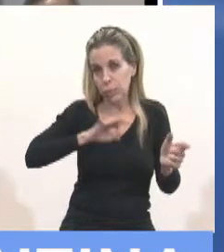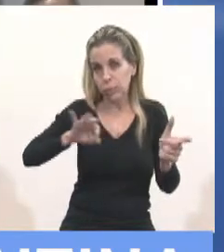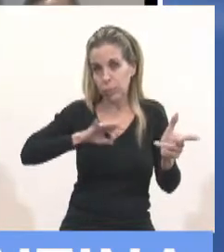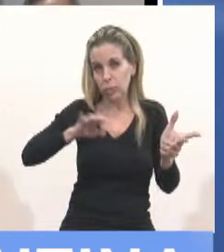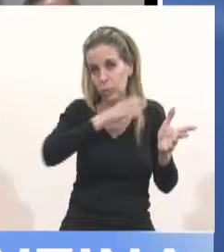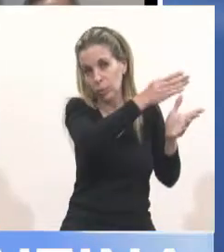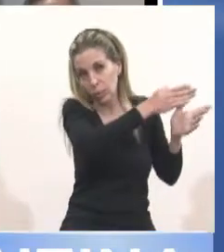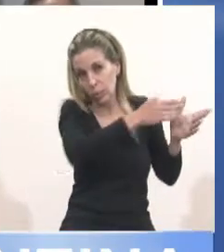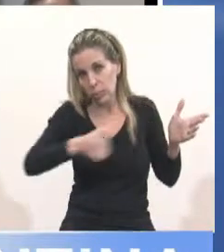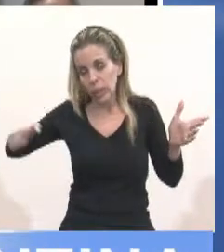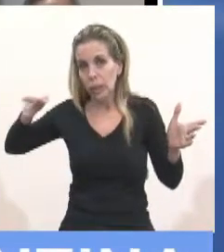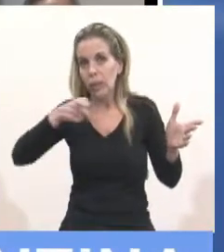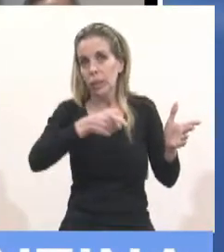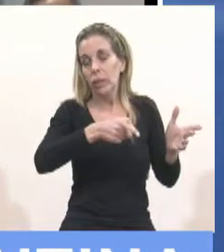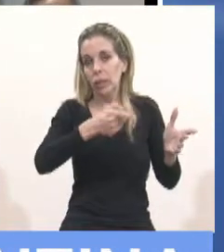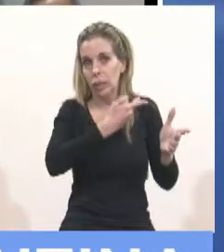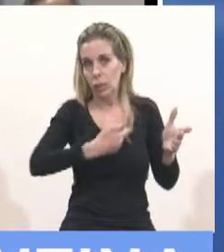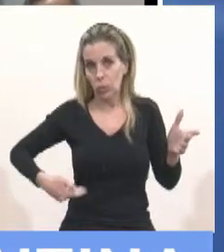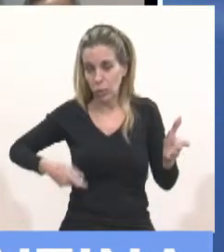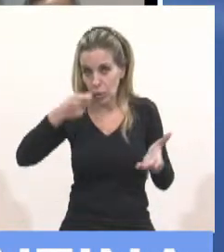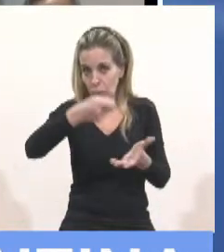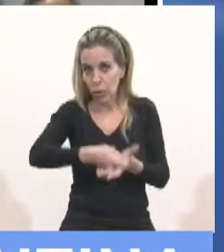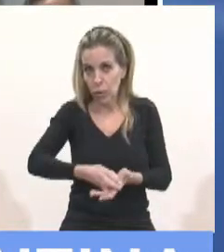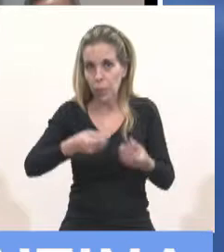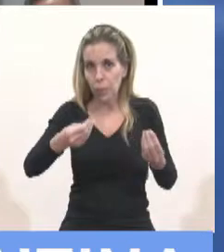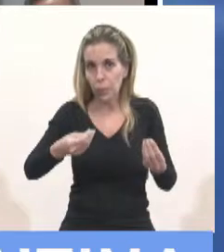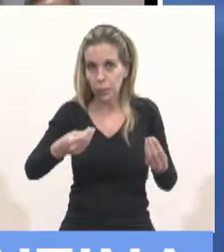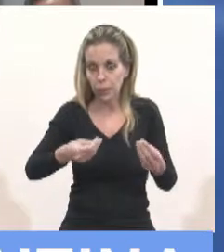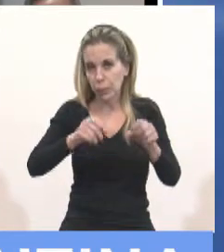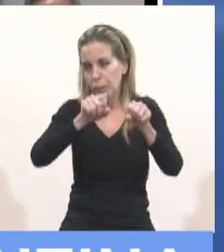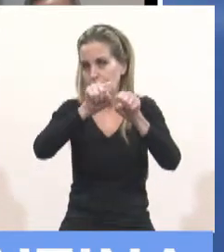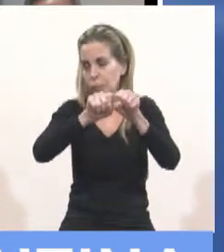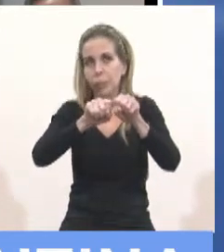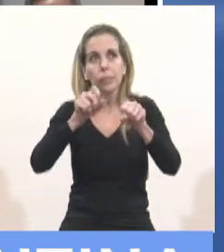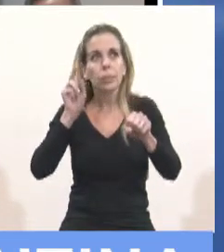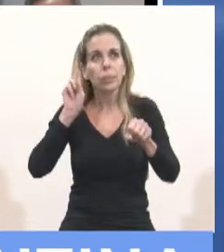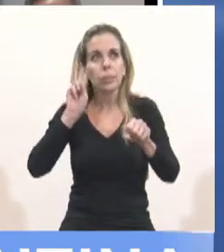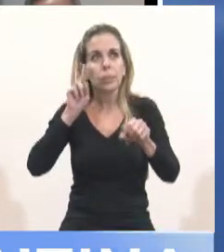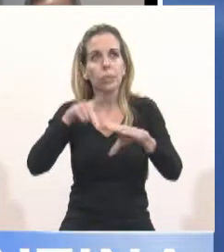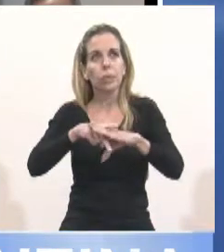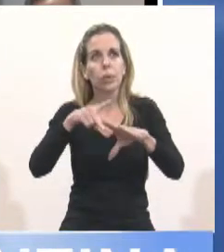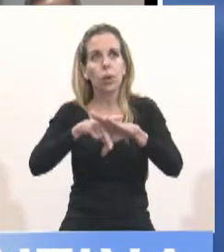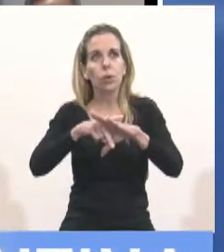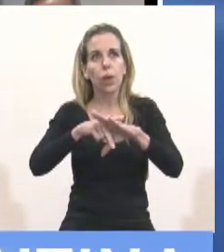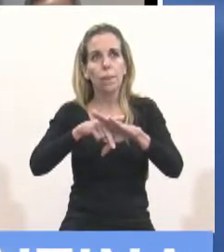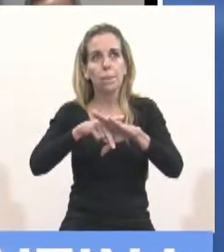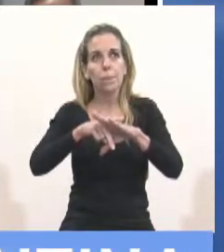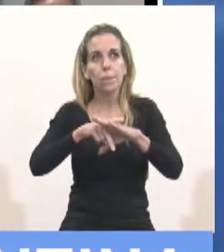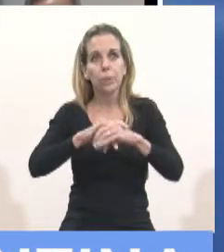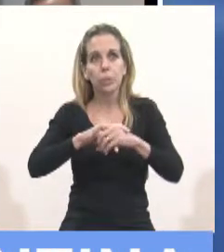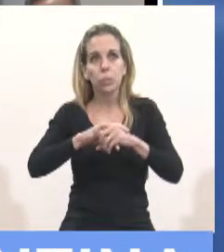pagando en ese acto de julio, 75 años después, cuando Perón declara la